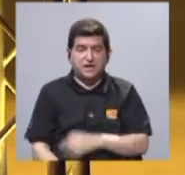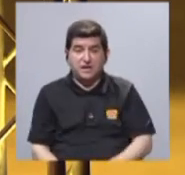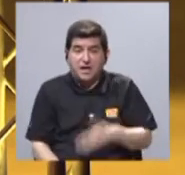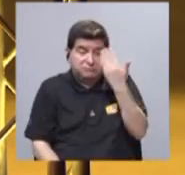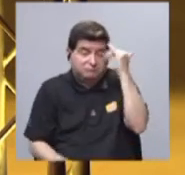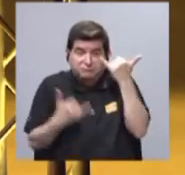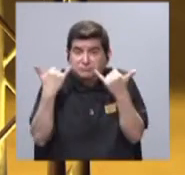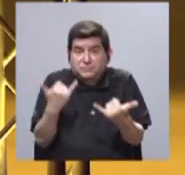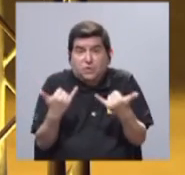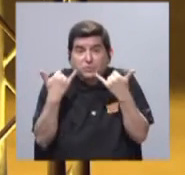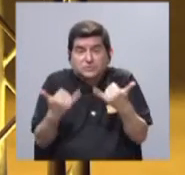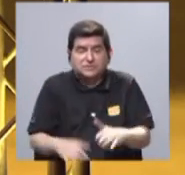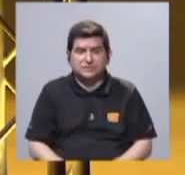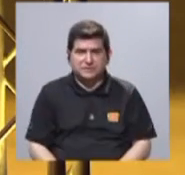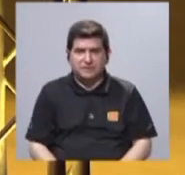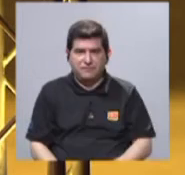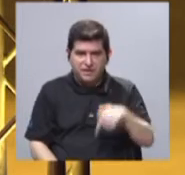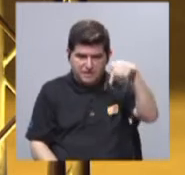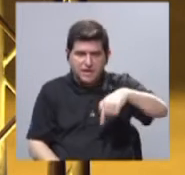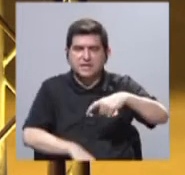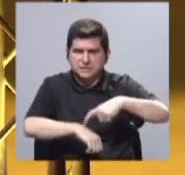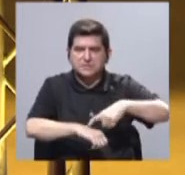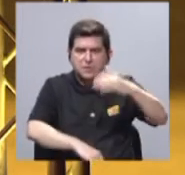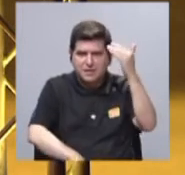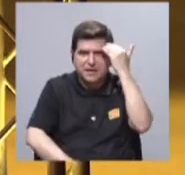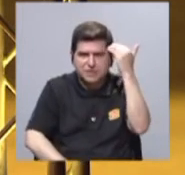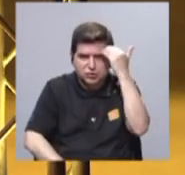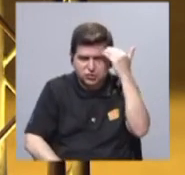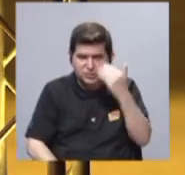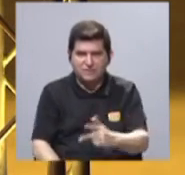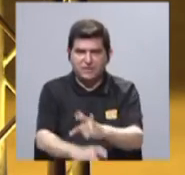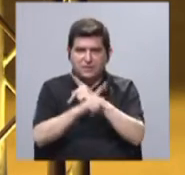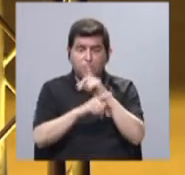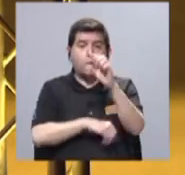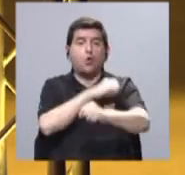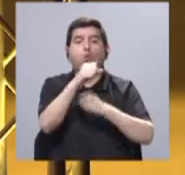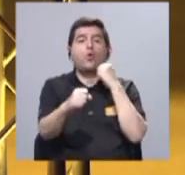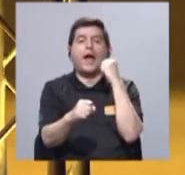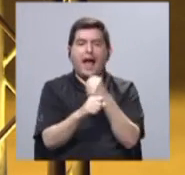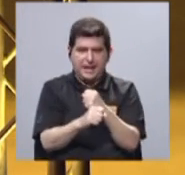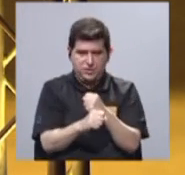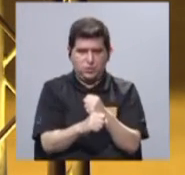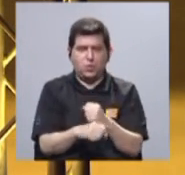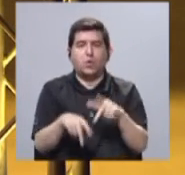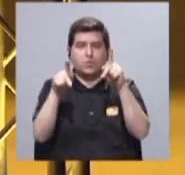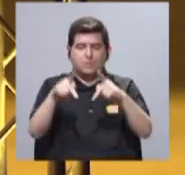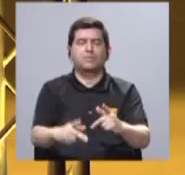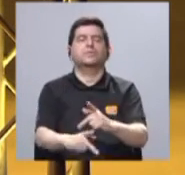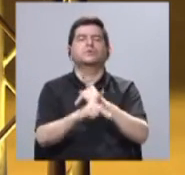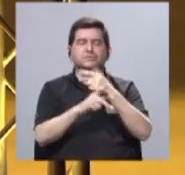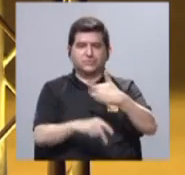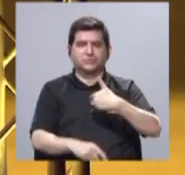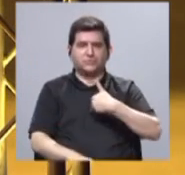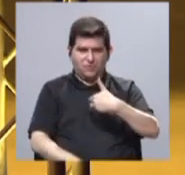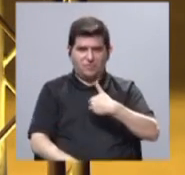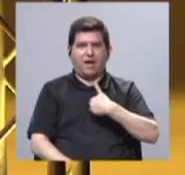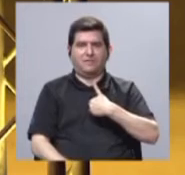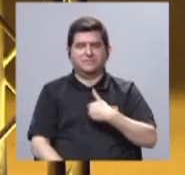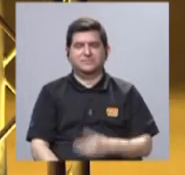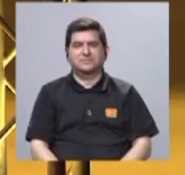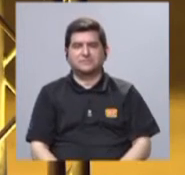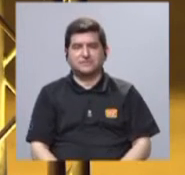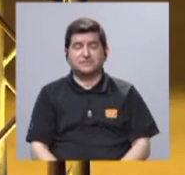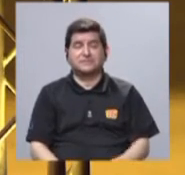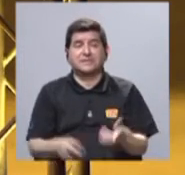muy larga y en este caso no serían probablemente falta terceras dosis esto no los haremos en este momento y en este